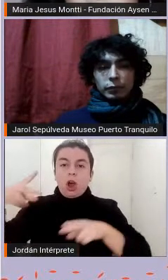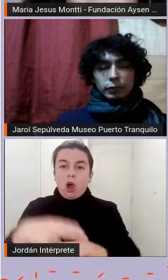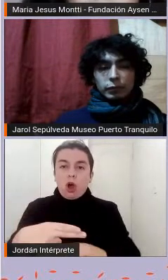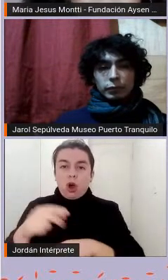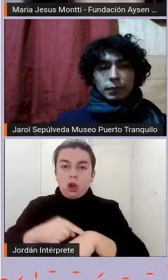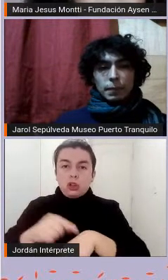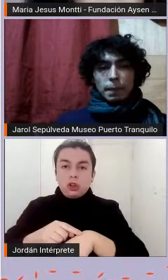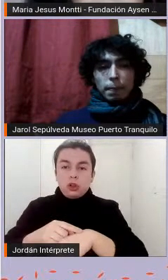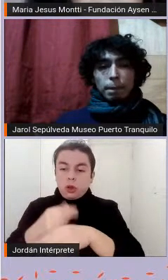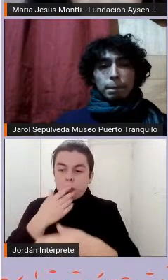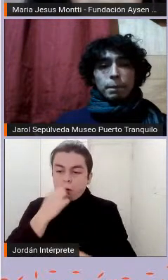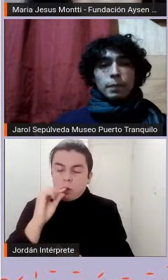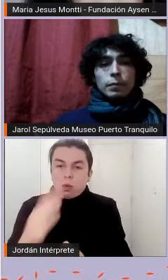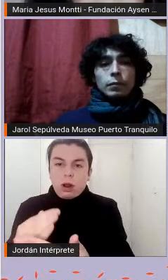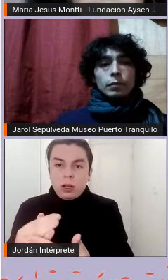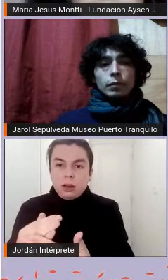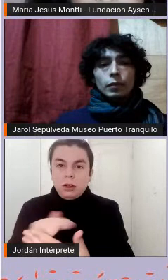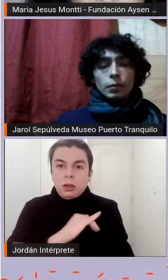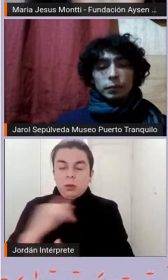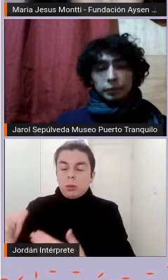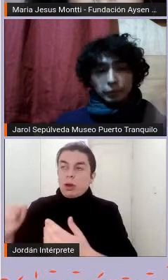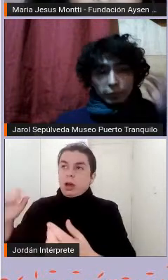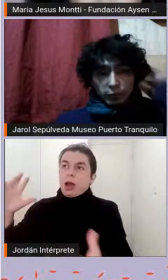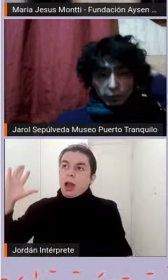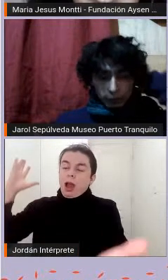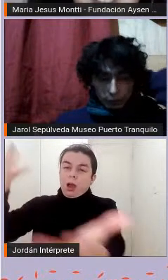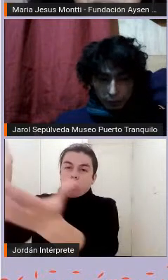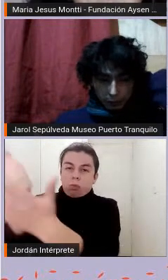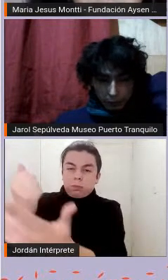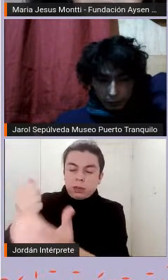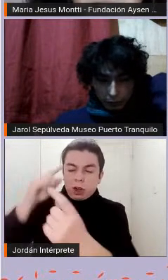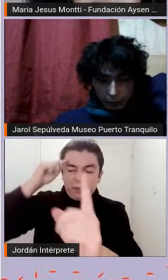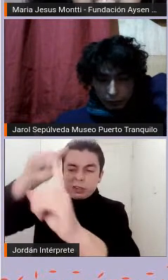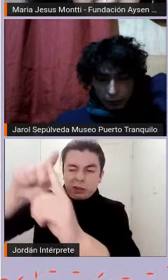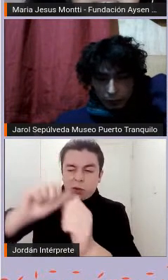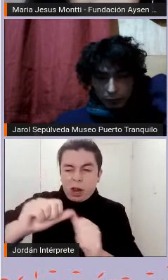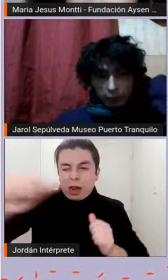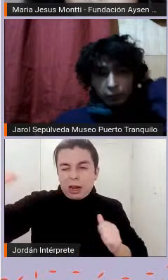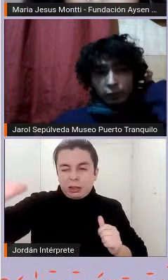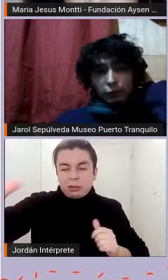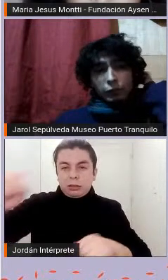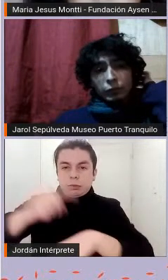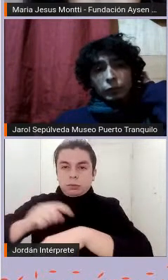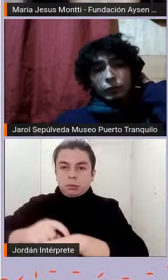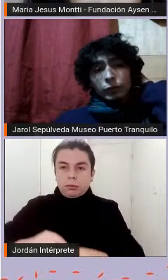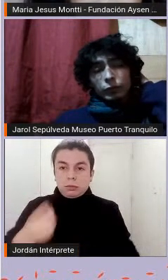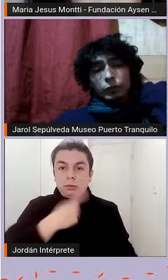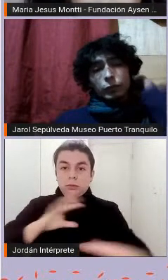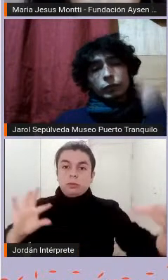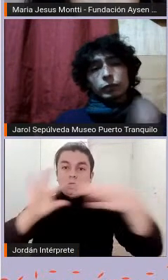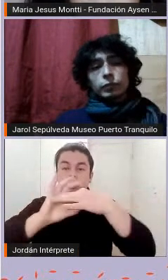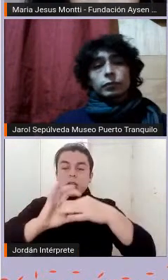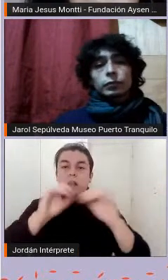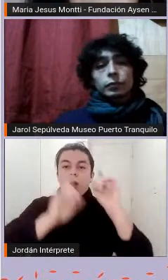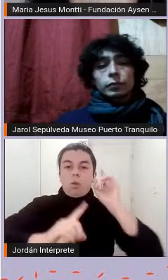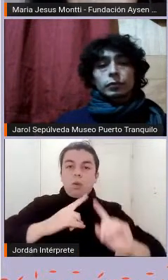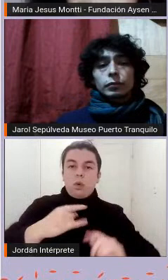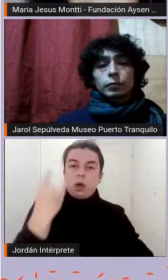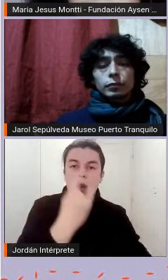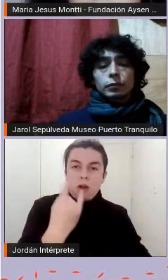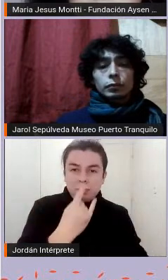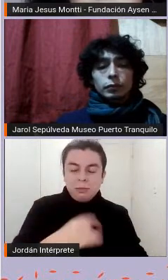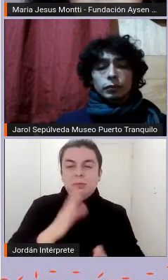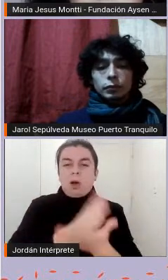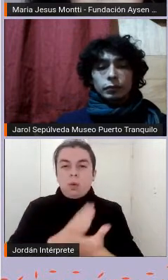largo plazo. Y nuestra principal estrategia ha sido la asociación a entidades académicas y el desarrollo de